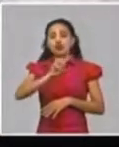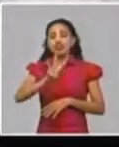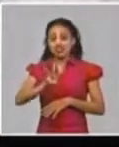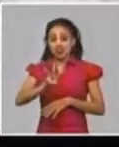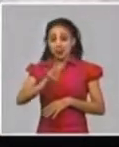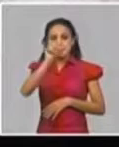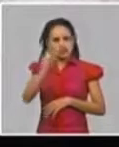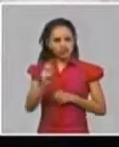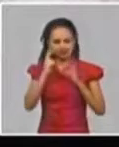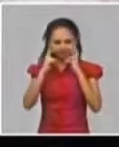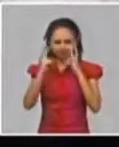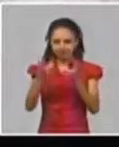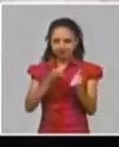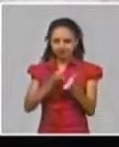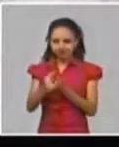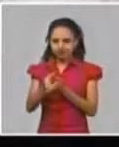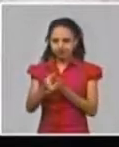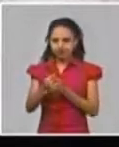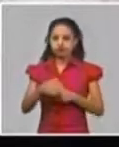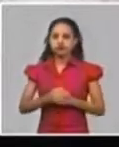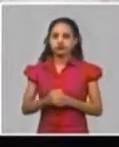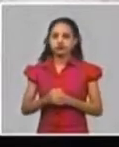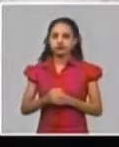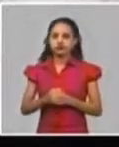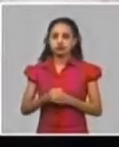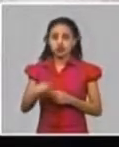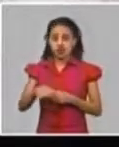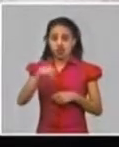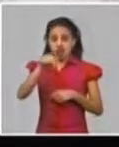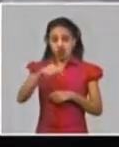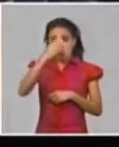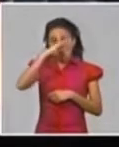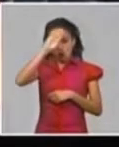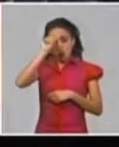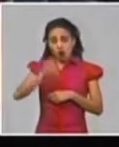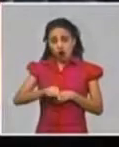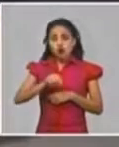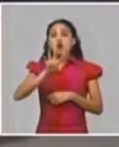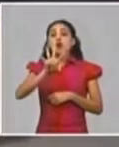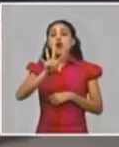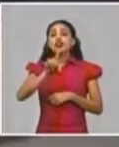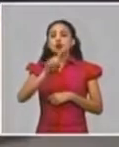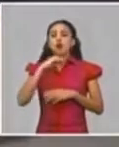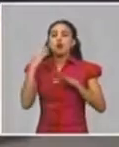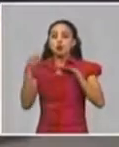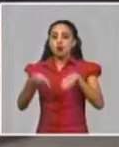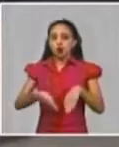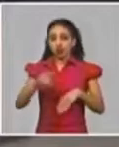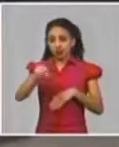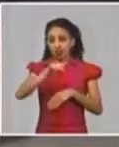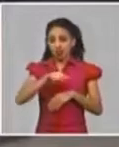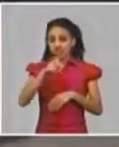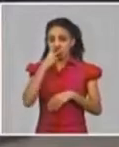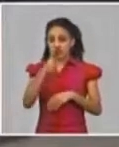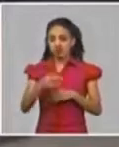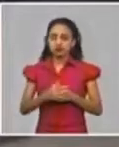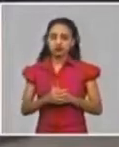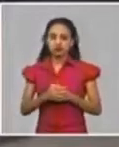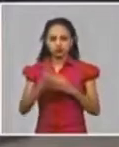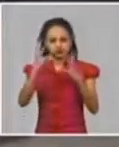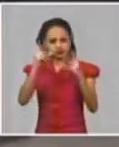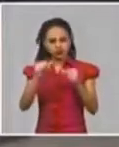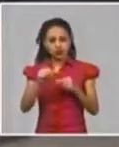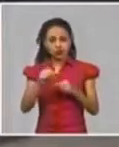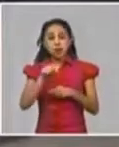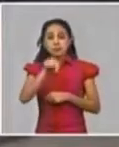vidas, y dentro de estos los cubanos han fallecido 41, por los reportes que nos envían. Hice un cálculo, por cada un